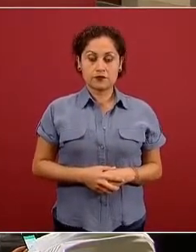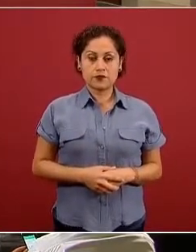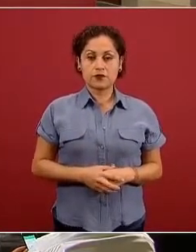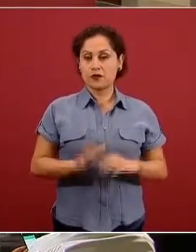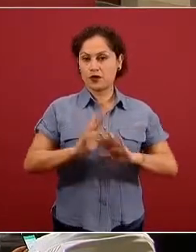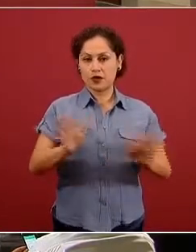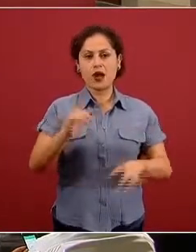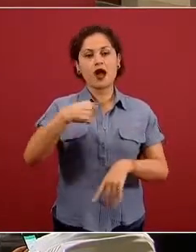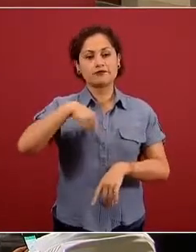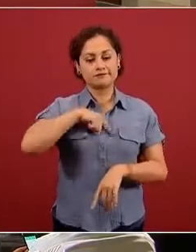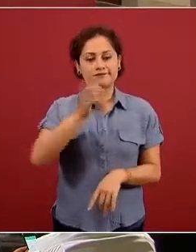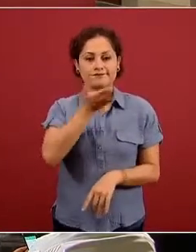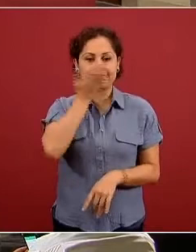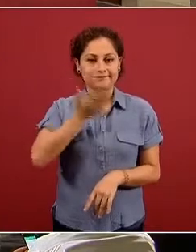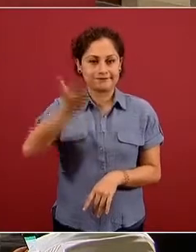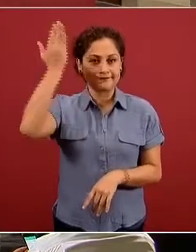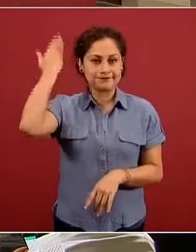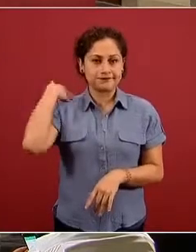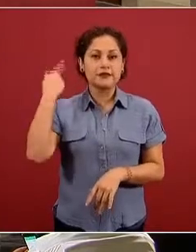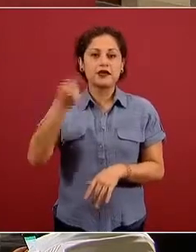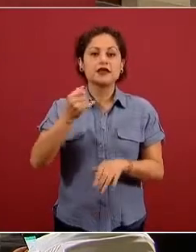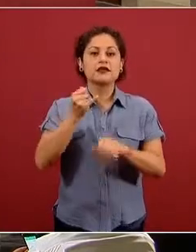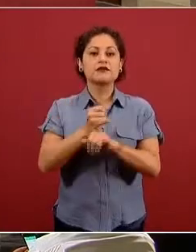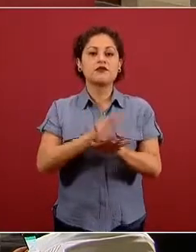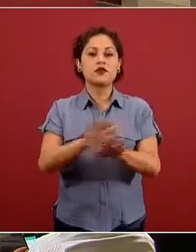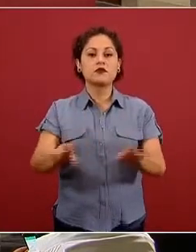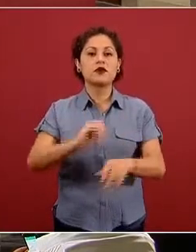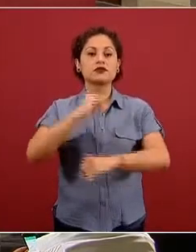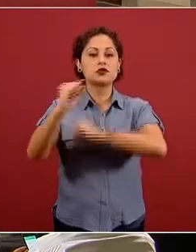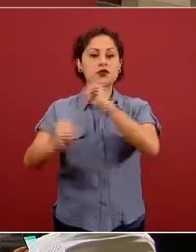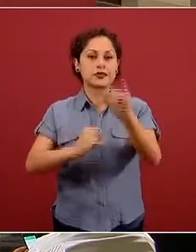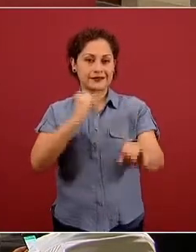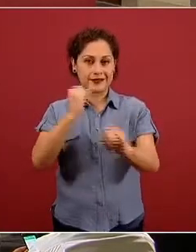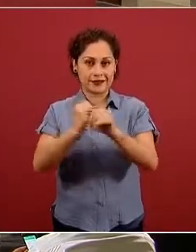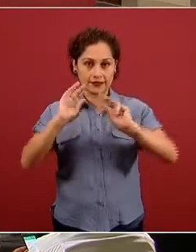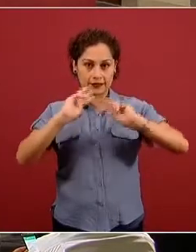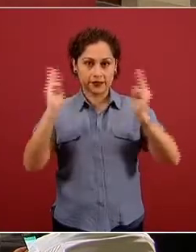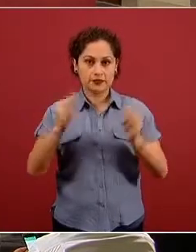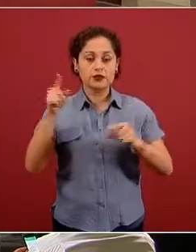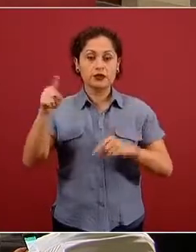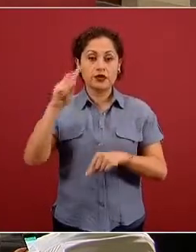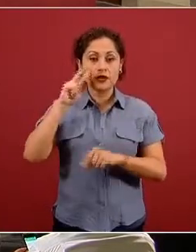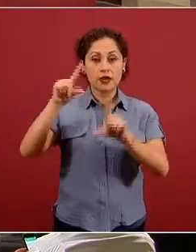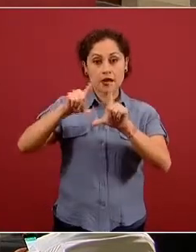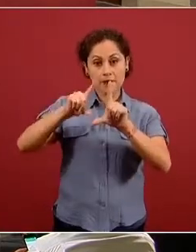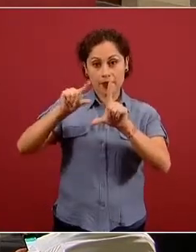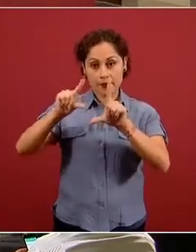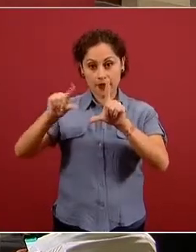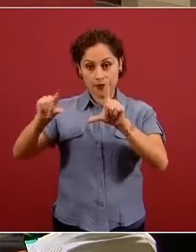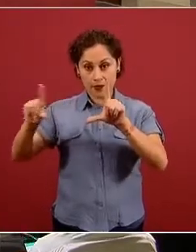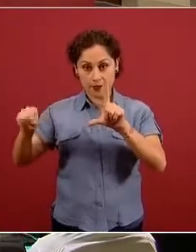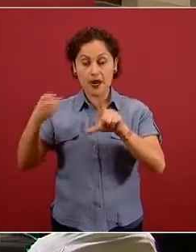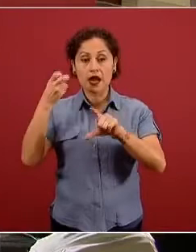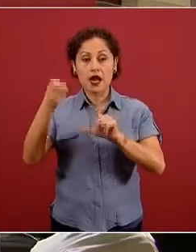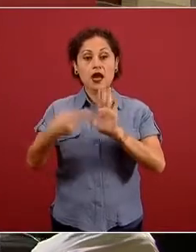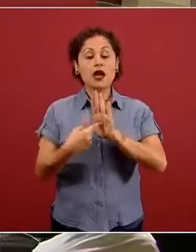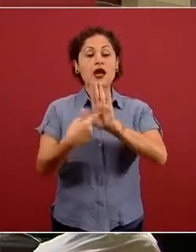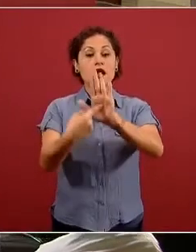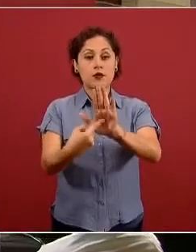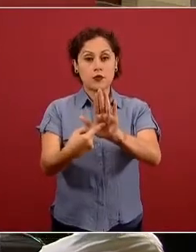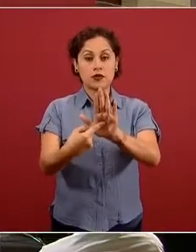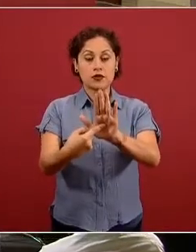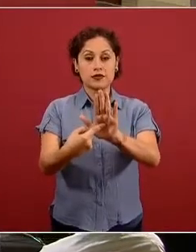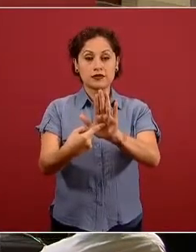Como es costumbre, vamos a empezar con el panorama internacional, que se resume en esta gráfica de barras que nos muestra cuál es